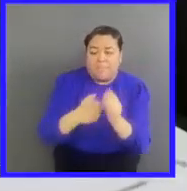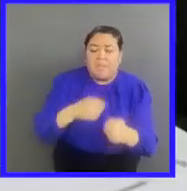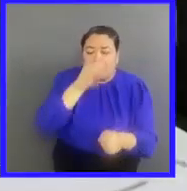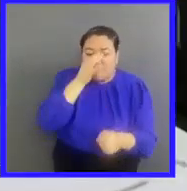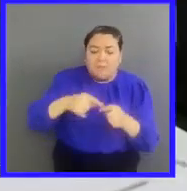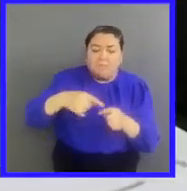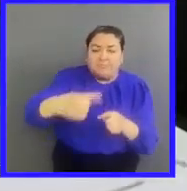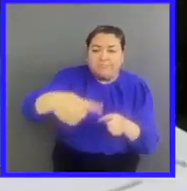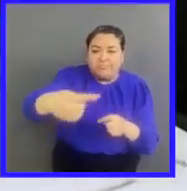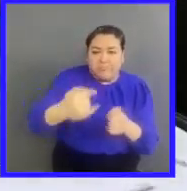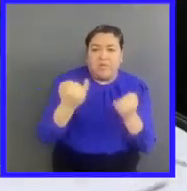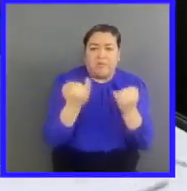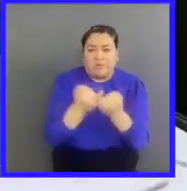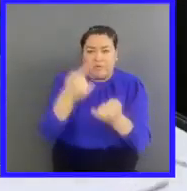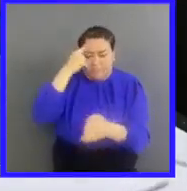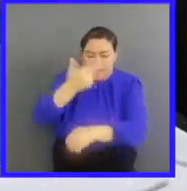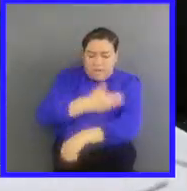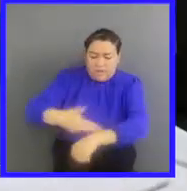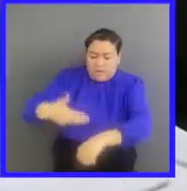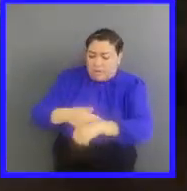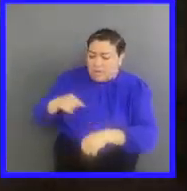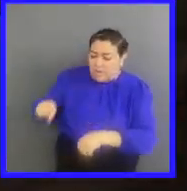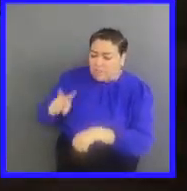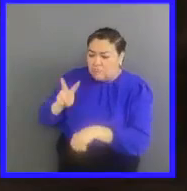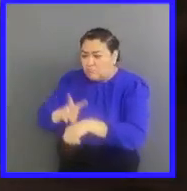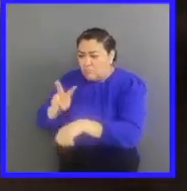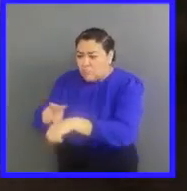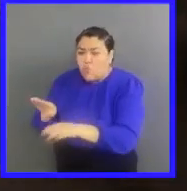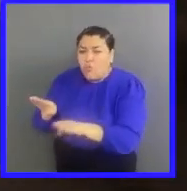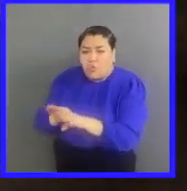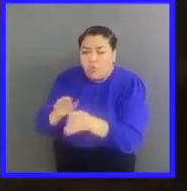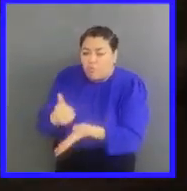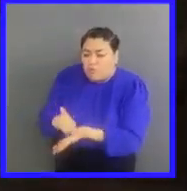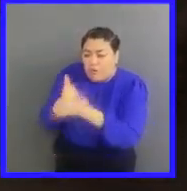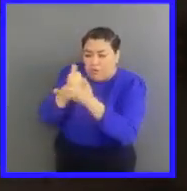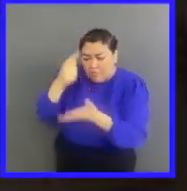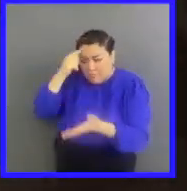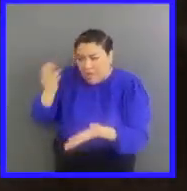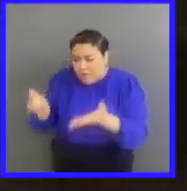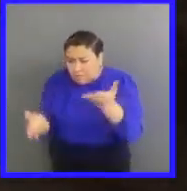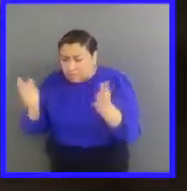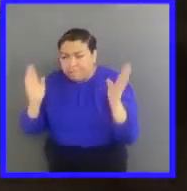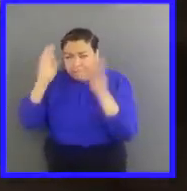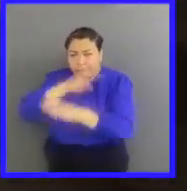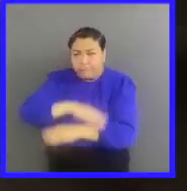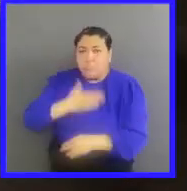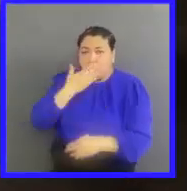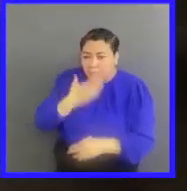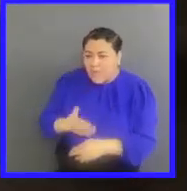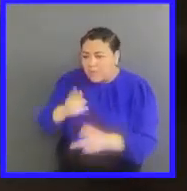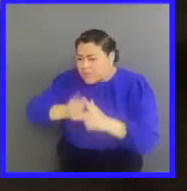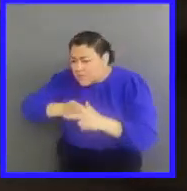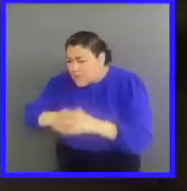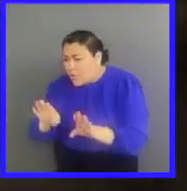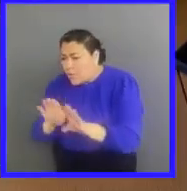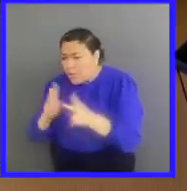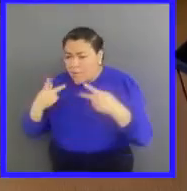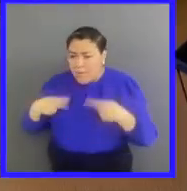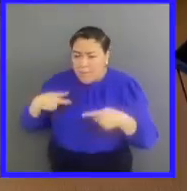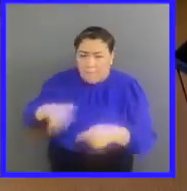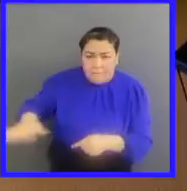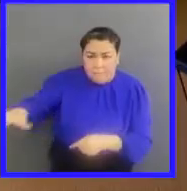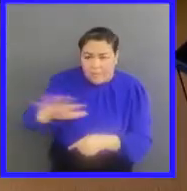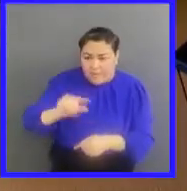establecer un sistema de seguimiento que permita hacer una mediación objetiva y una medición en ese sentido, además de sistemática,